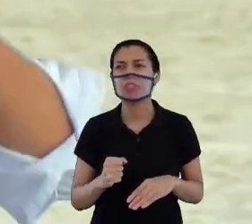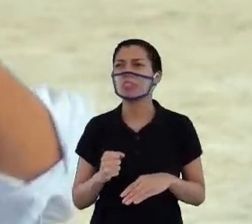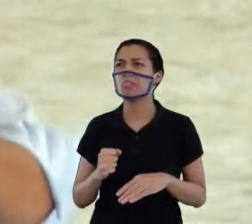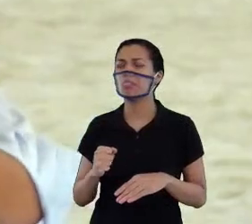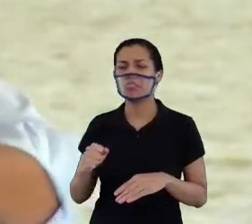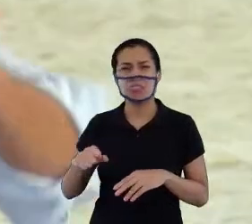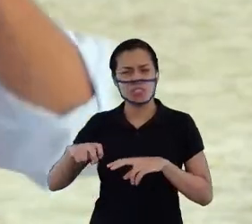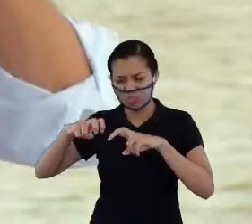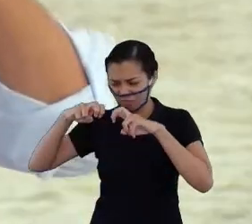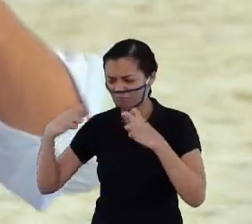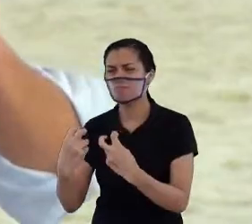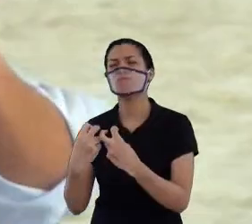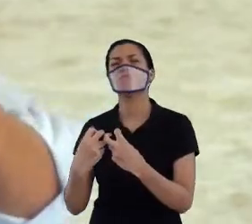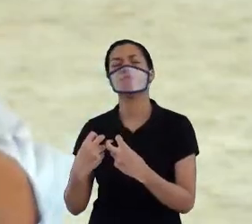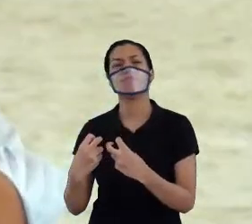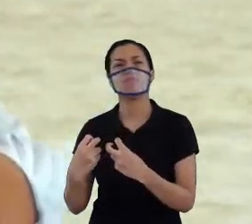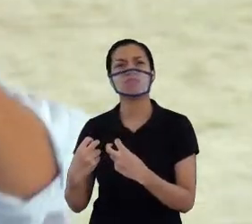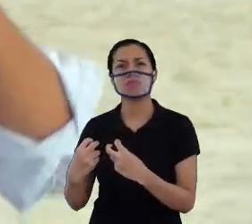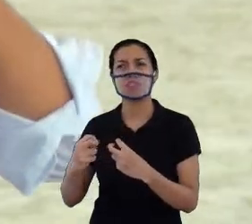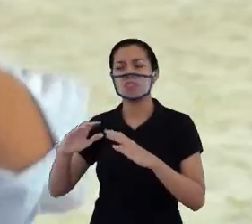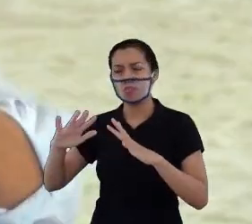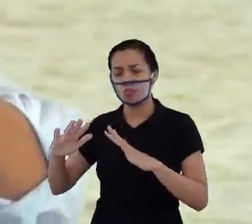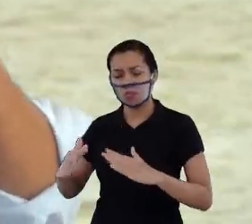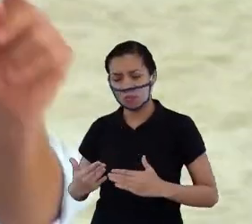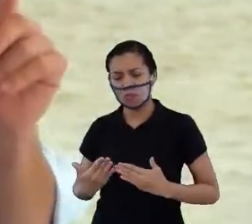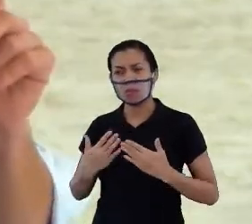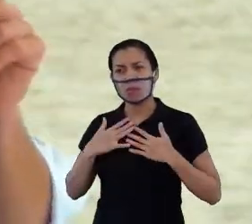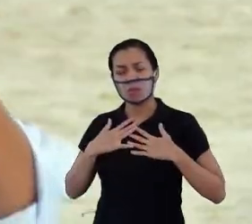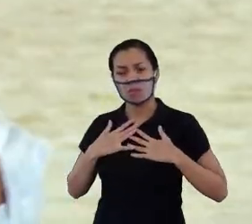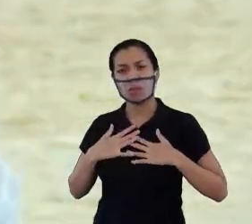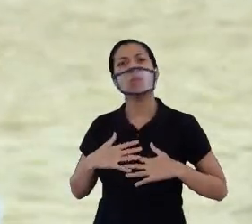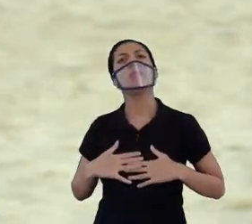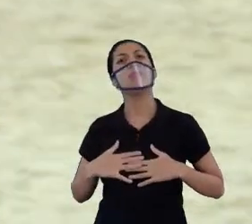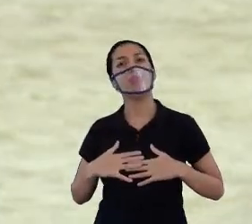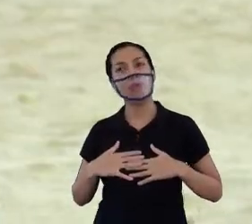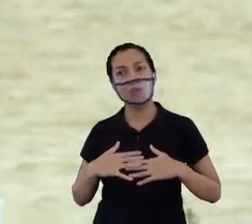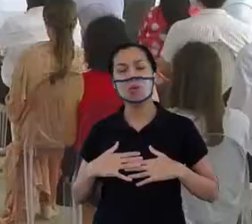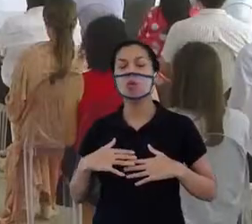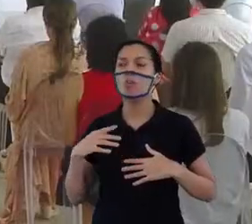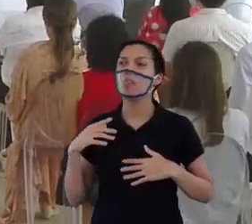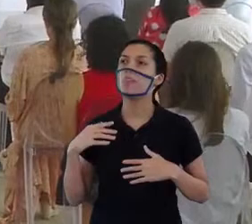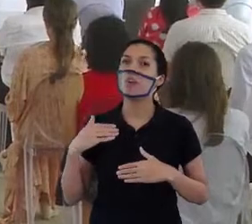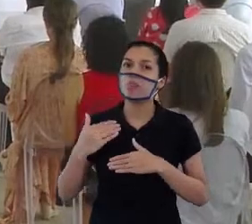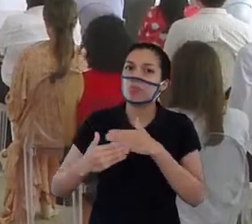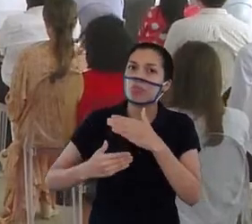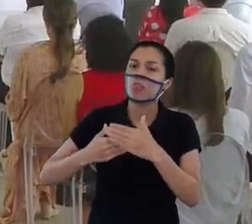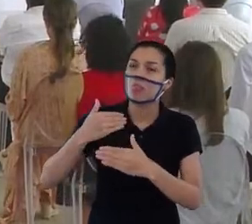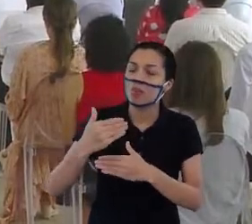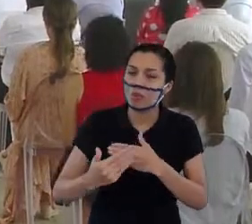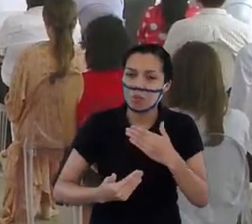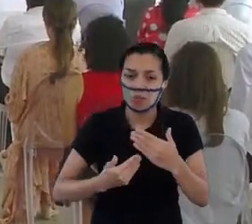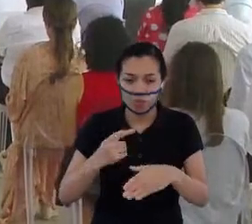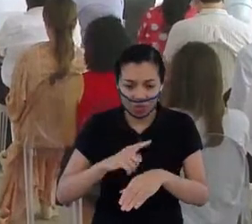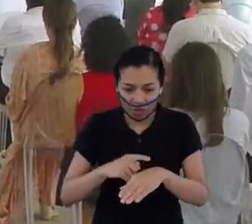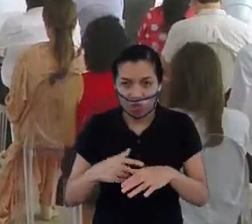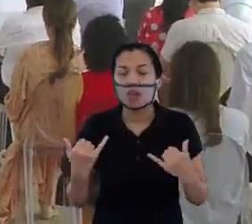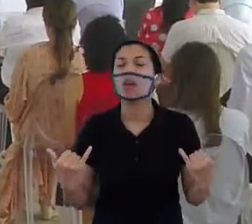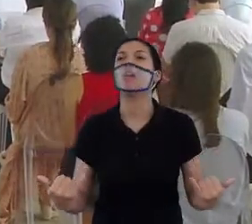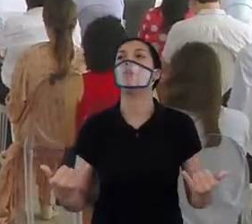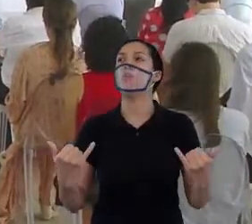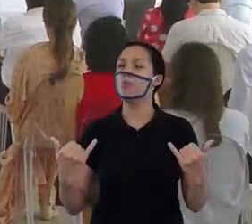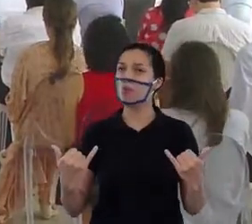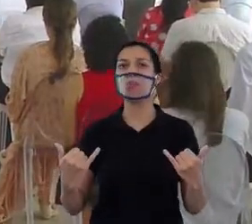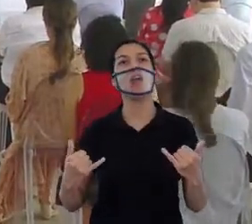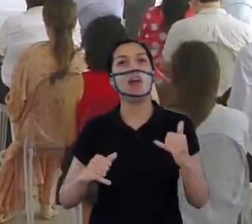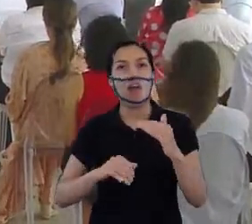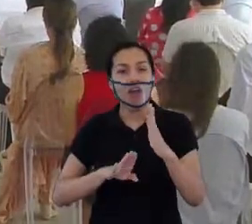con Jaime, sentado con Elsa, nos dieron mucha tranquilidad. Y hoy el tiempo nos ha dado la razón. Tenemos que seguirnos cuidando, pero es importante que